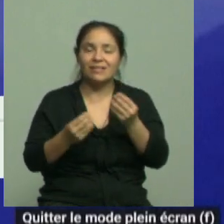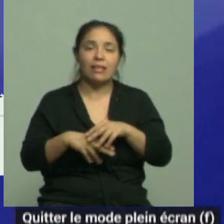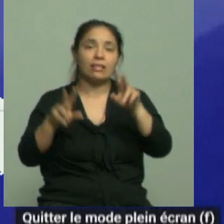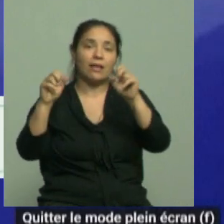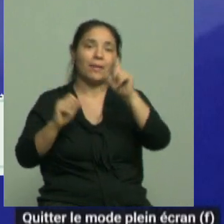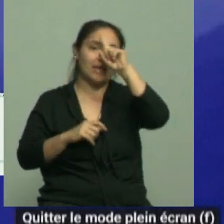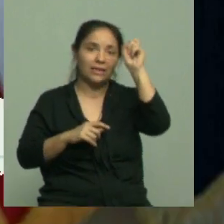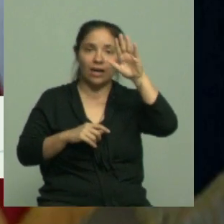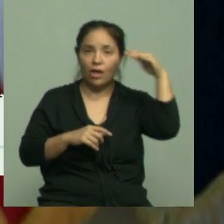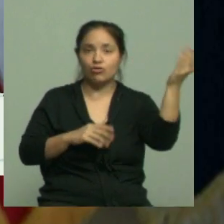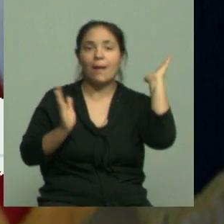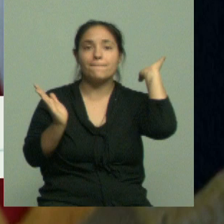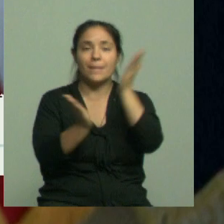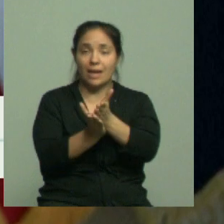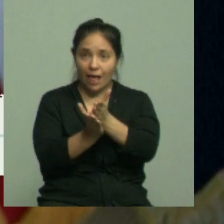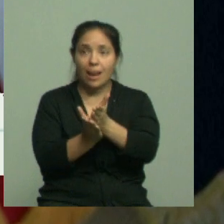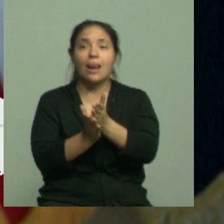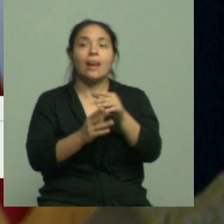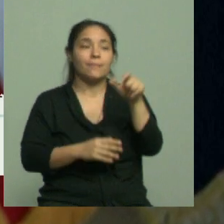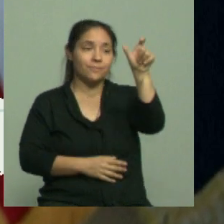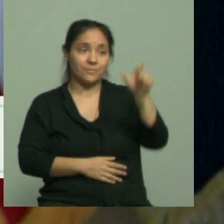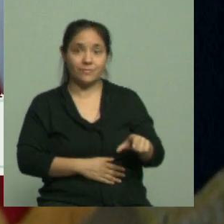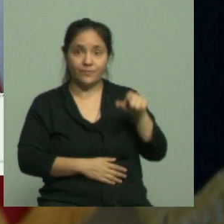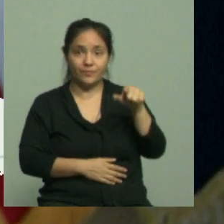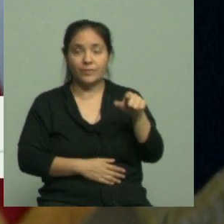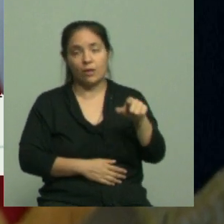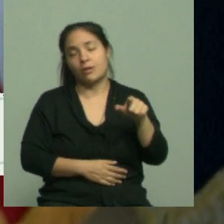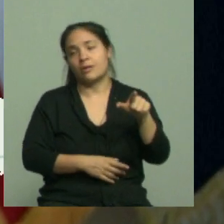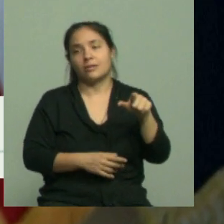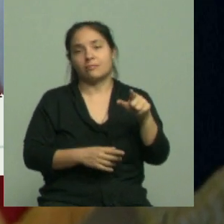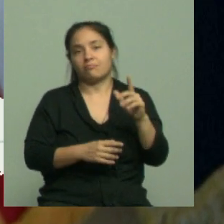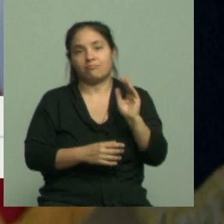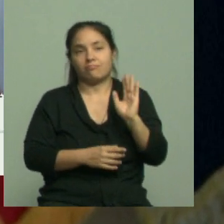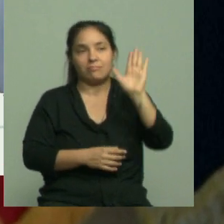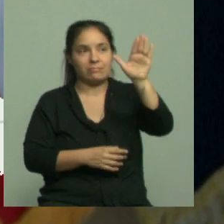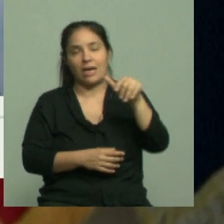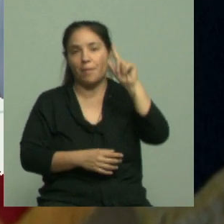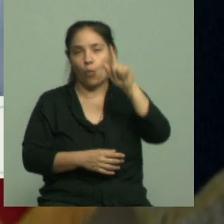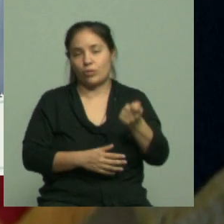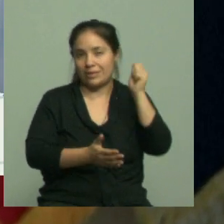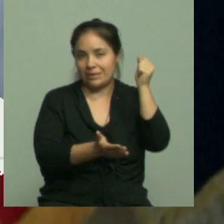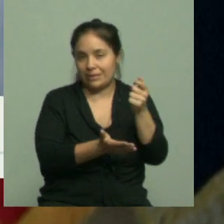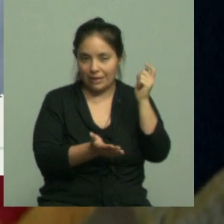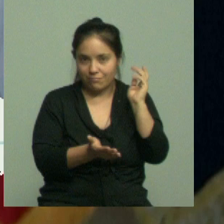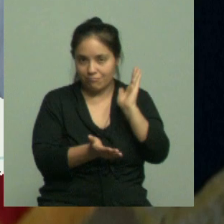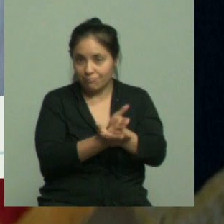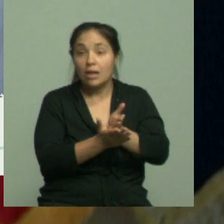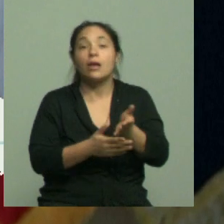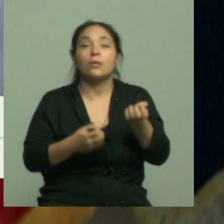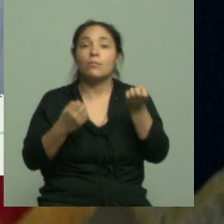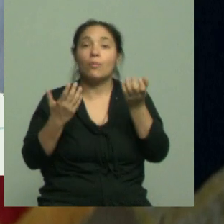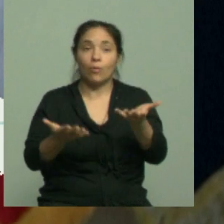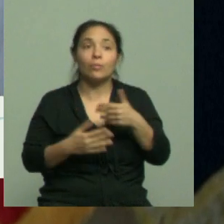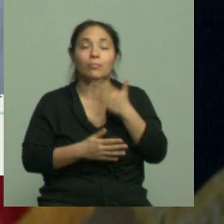Internacional lo procesan a Benjamín Netanyahu. Son 125 países los miembros, 125 habían emitido la orden de